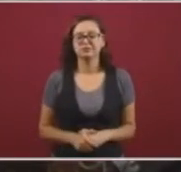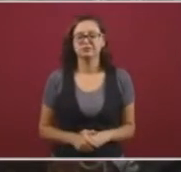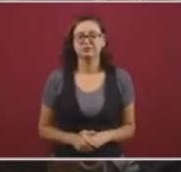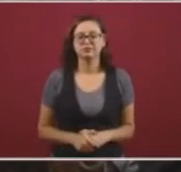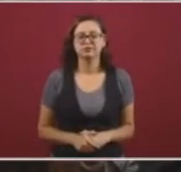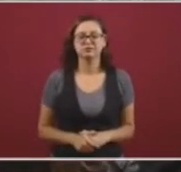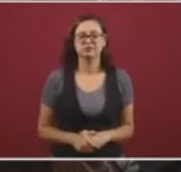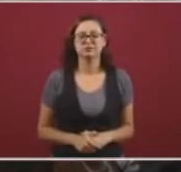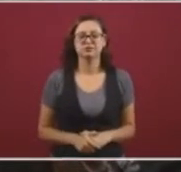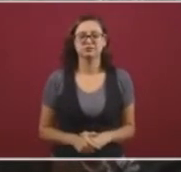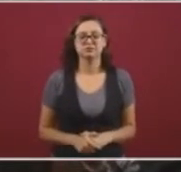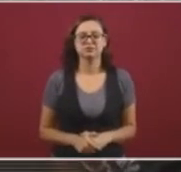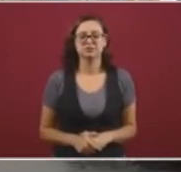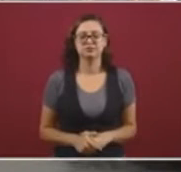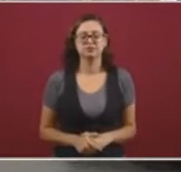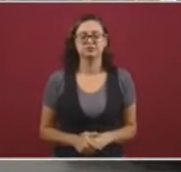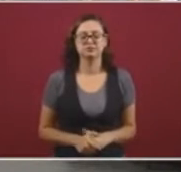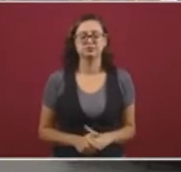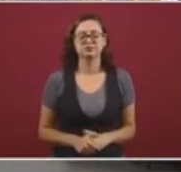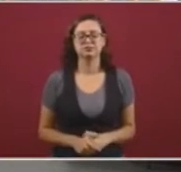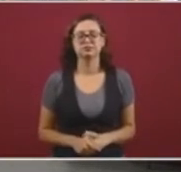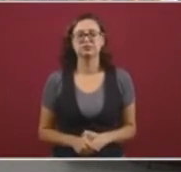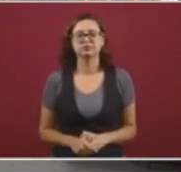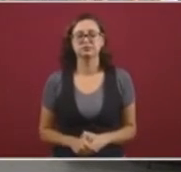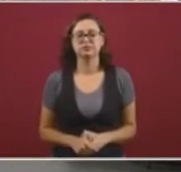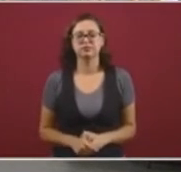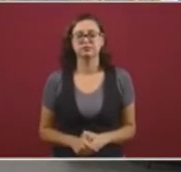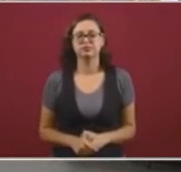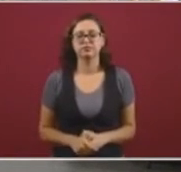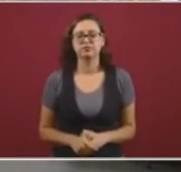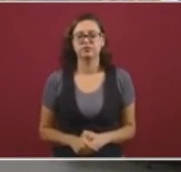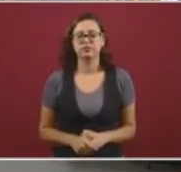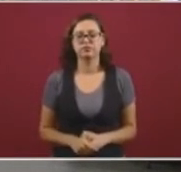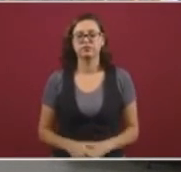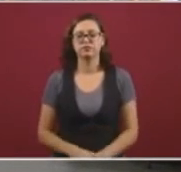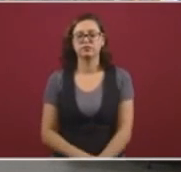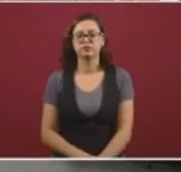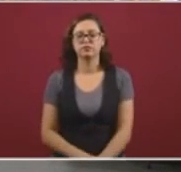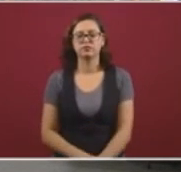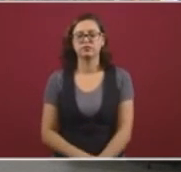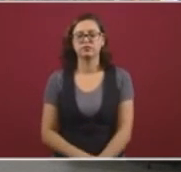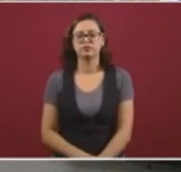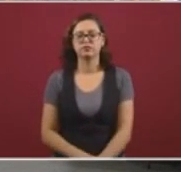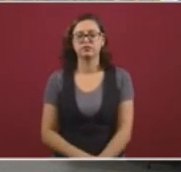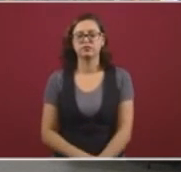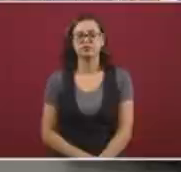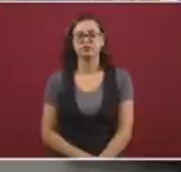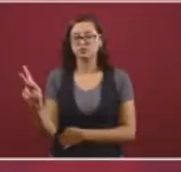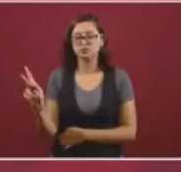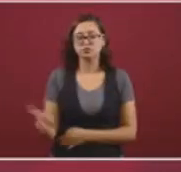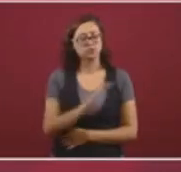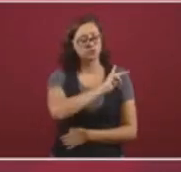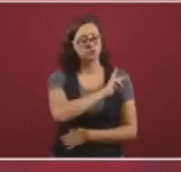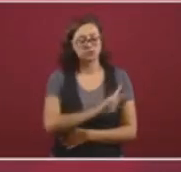nos ha enviado, digamos, a alcaldes municipales emanados de Morena o de la coalición. A todos, a